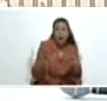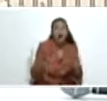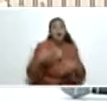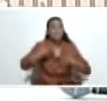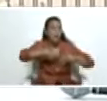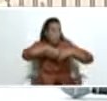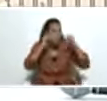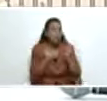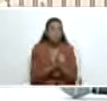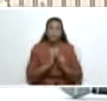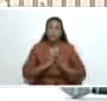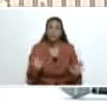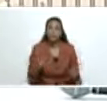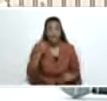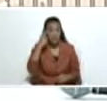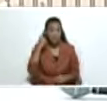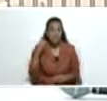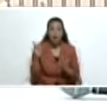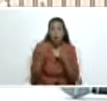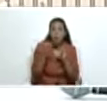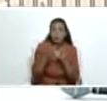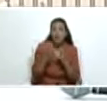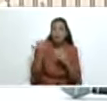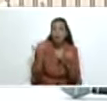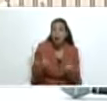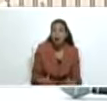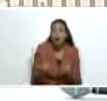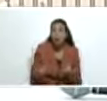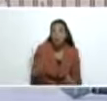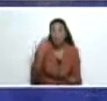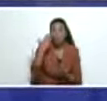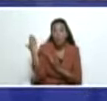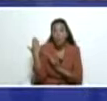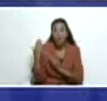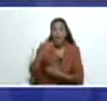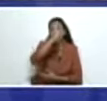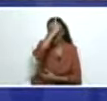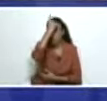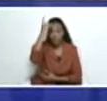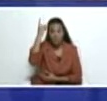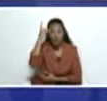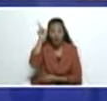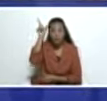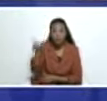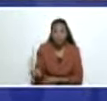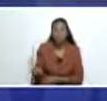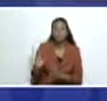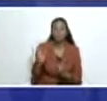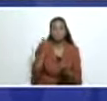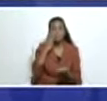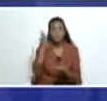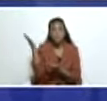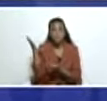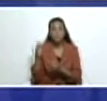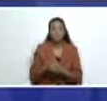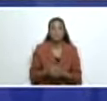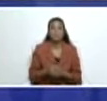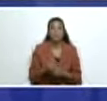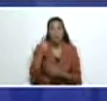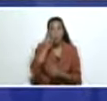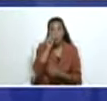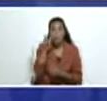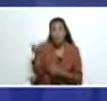de Venezuela. Allá tenemos el pase. Vamos a darle el pase a Diosdado Cabello Rondón. Allá está Diosdado